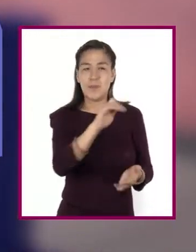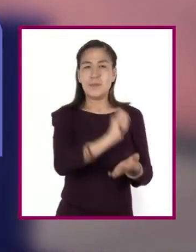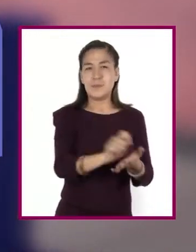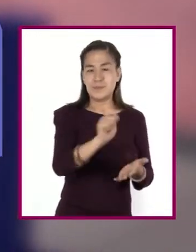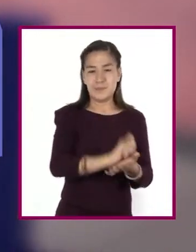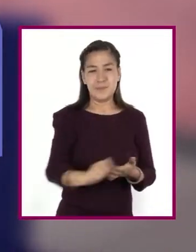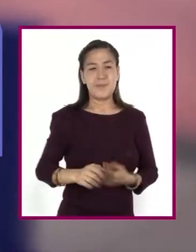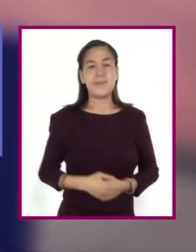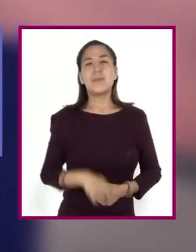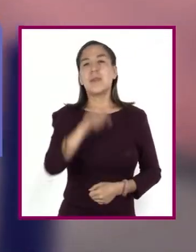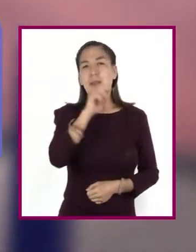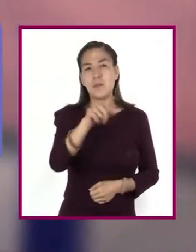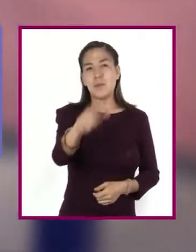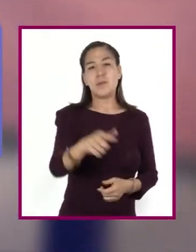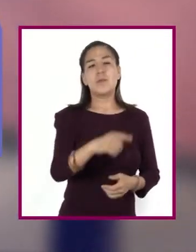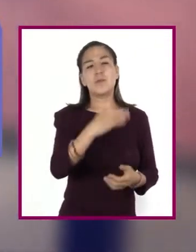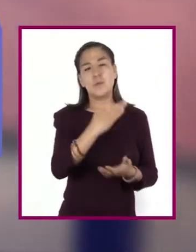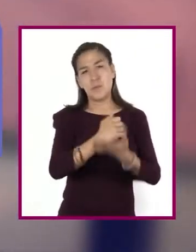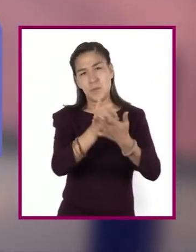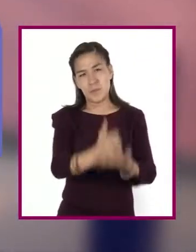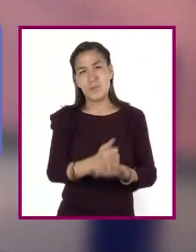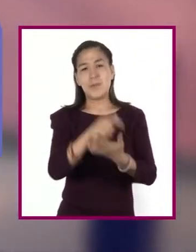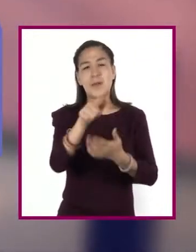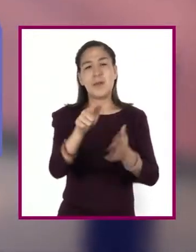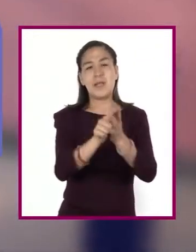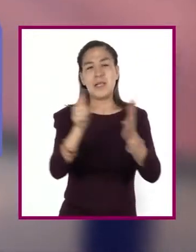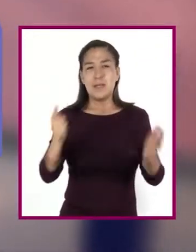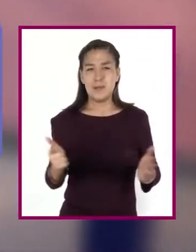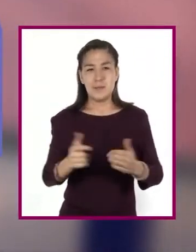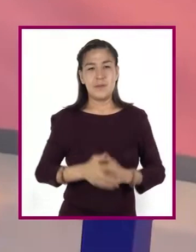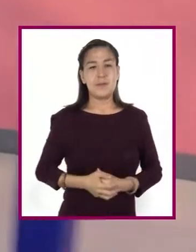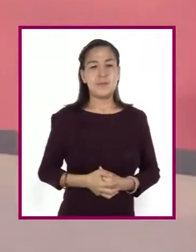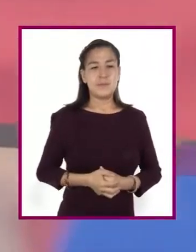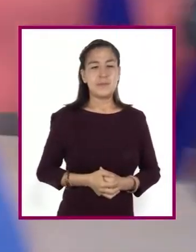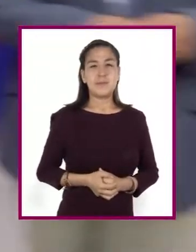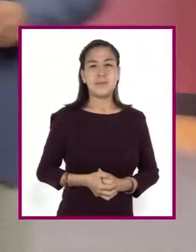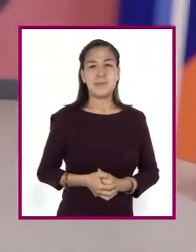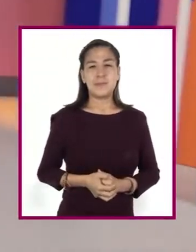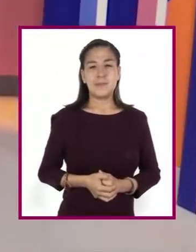notas. También podría ayudarles tener a la mano su libro de texto.